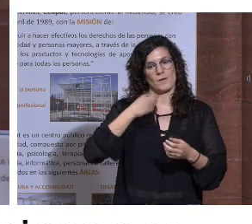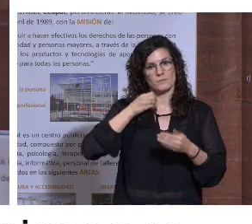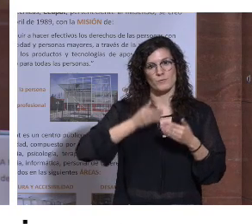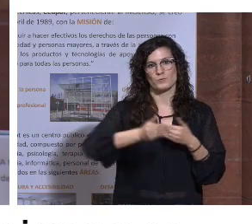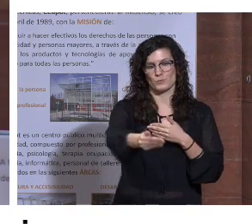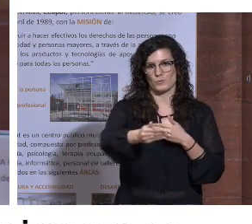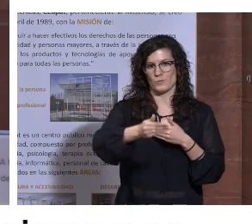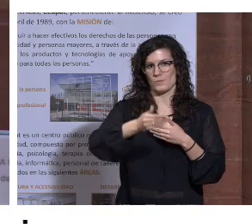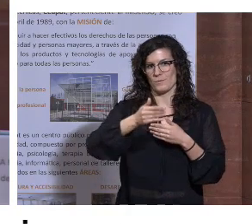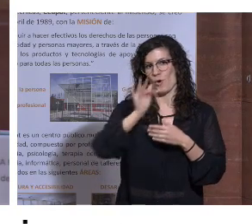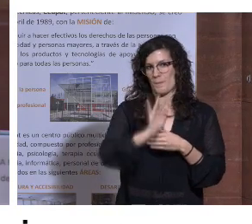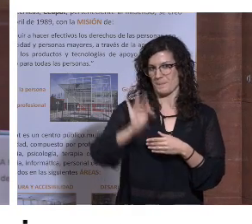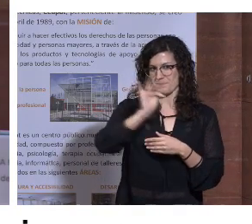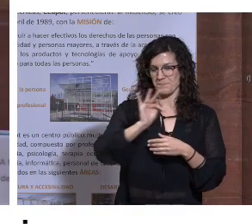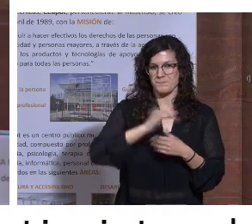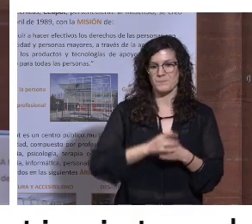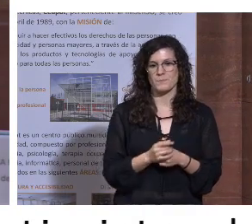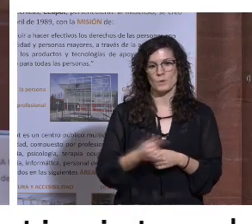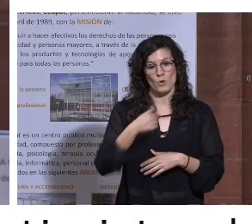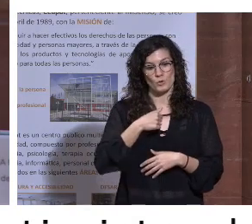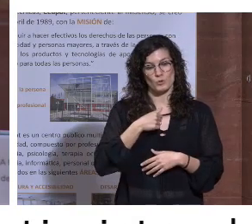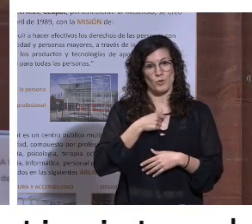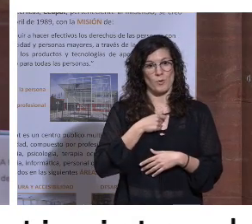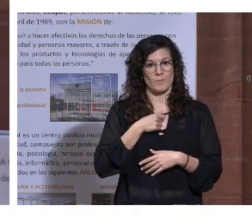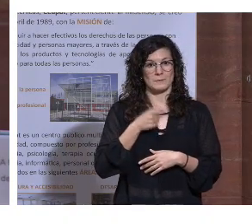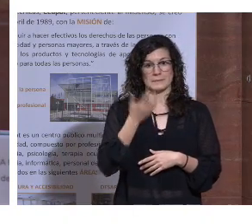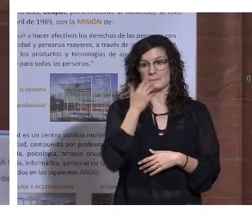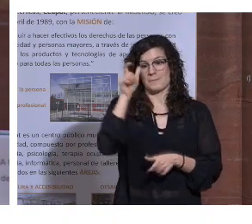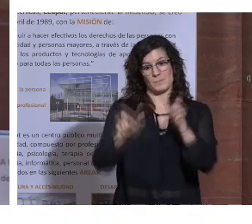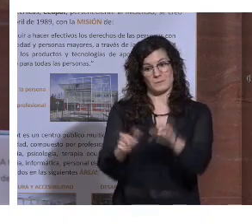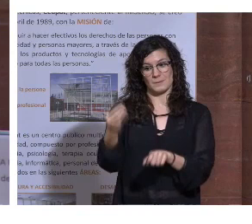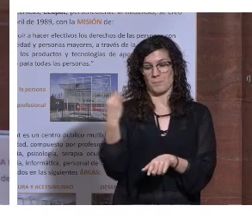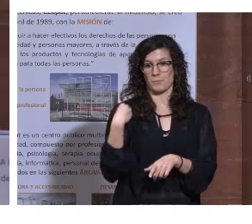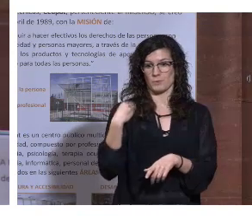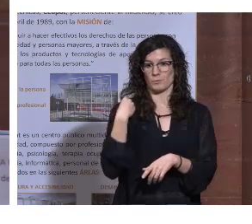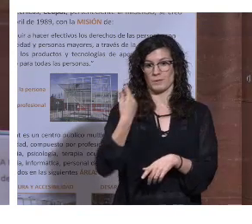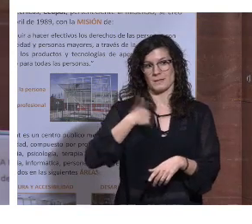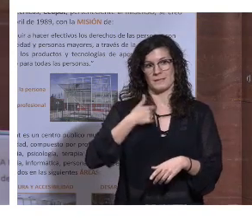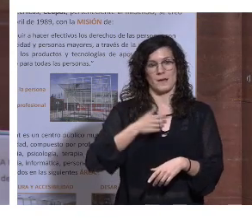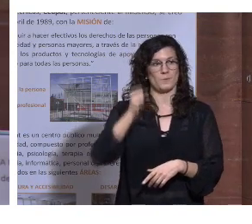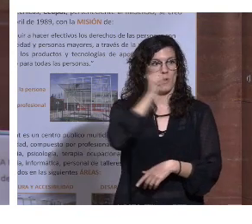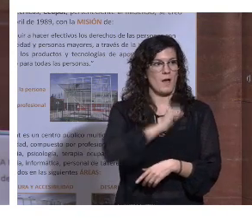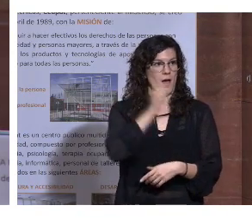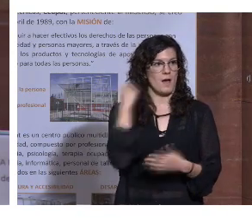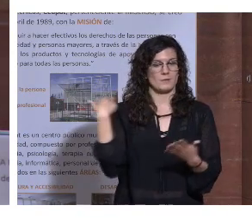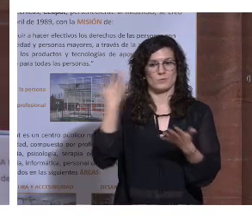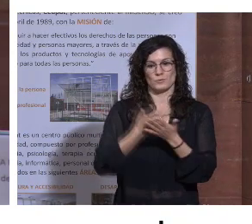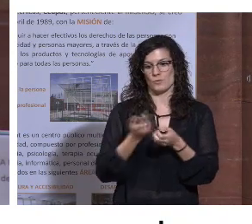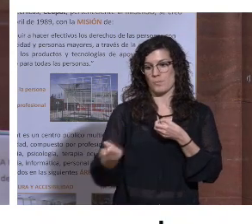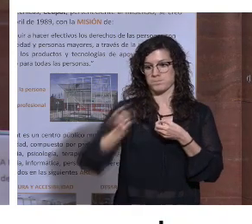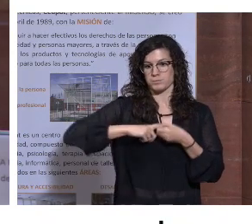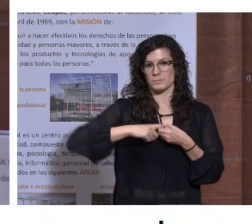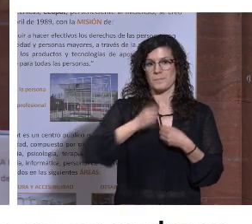siempre optimista al futuro, ¿no? Yo tengo la ventaja, cuando me preguntan de tantos años que llevo, que me incorporé en el 97,